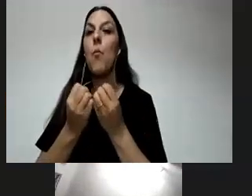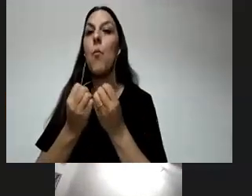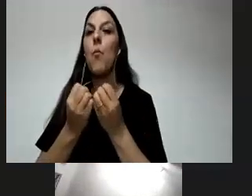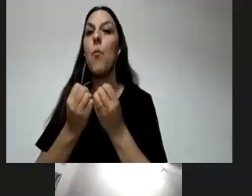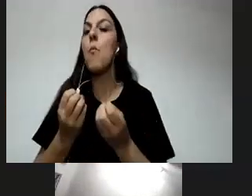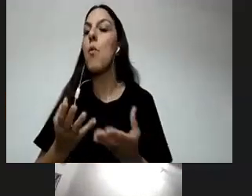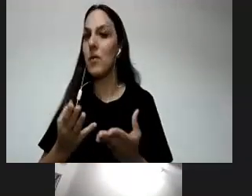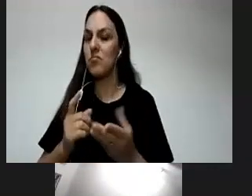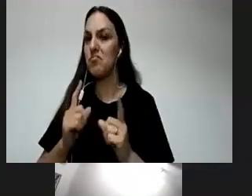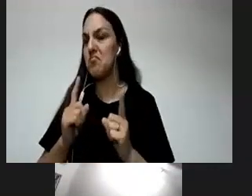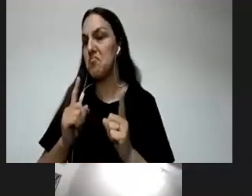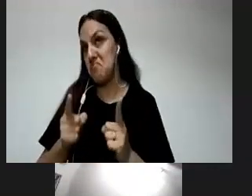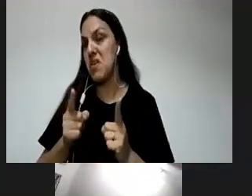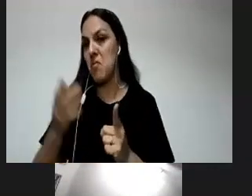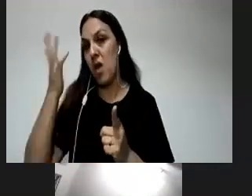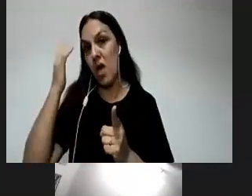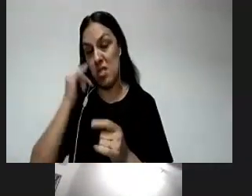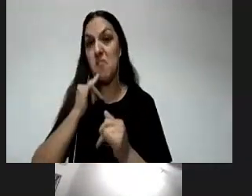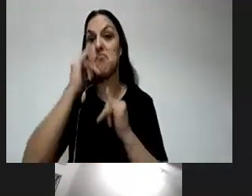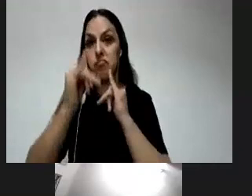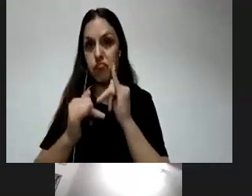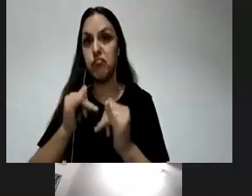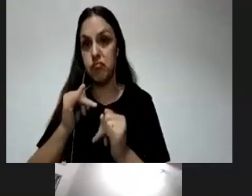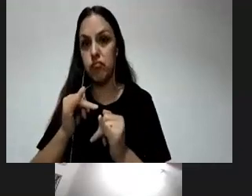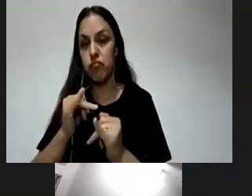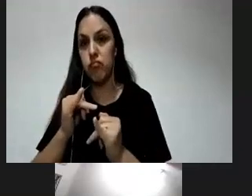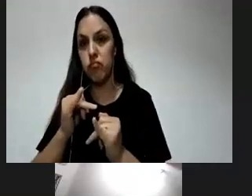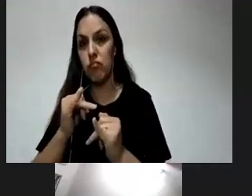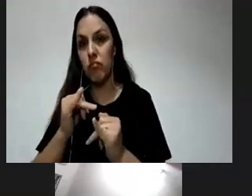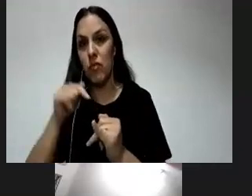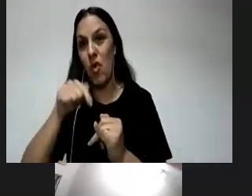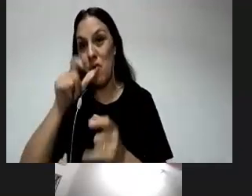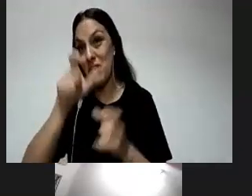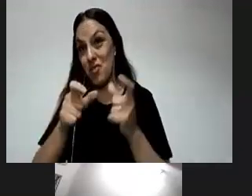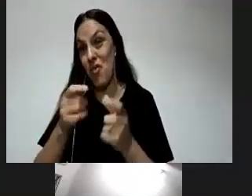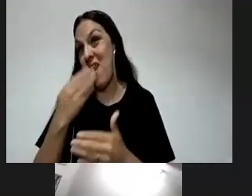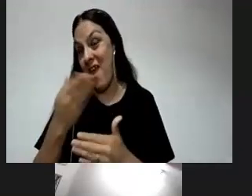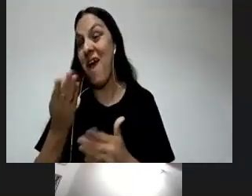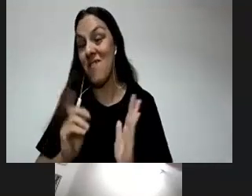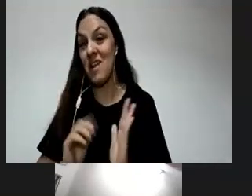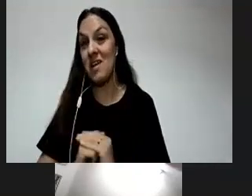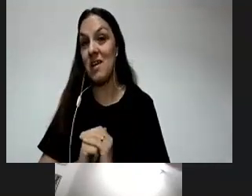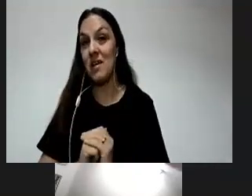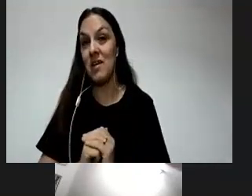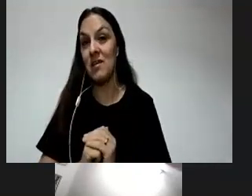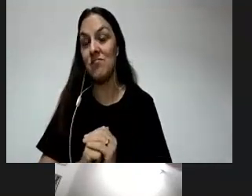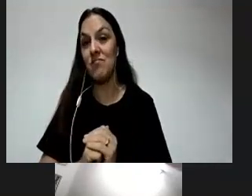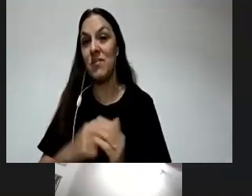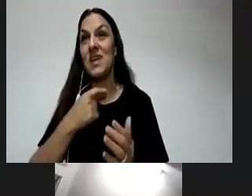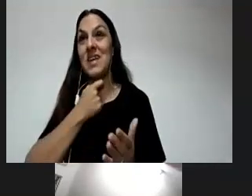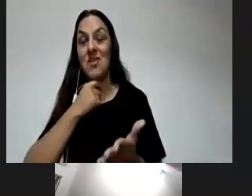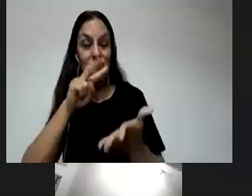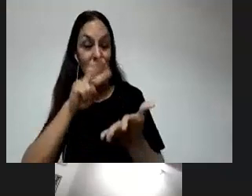Además de estas palabras que han honrado bastante a nuestro expositor de hoy, que lo describe, debo leer por una cuestión